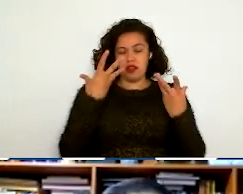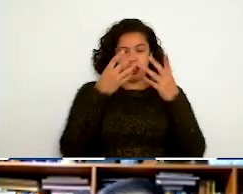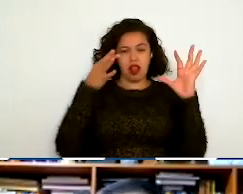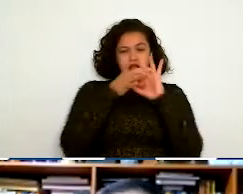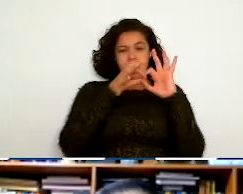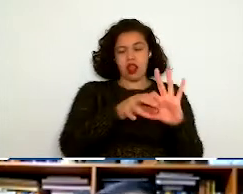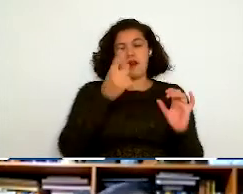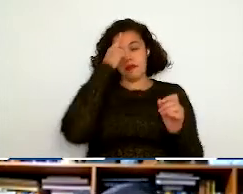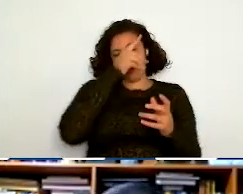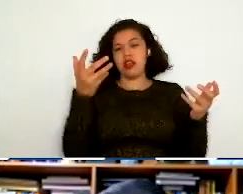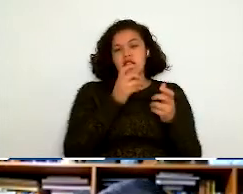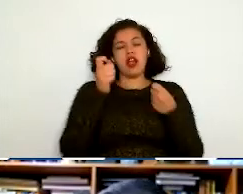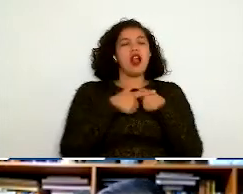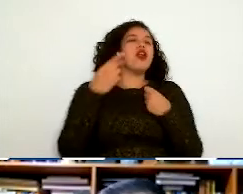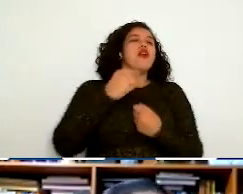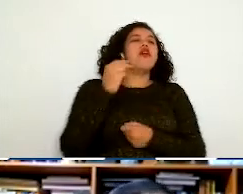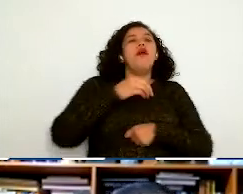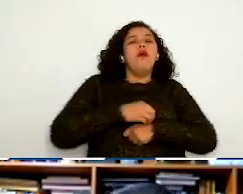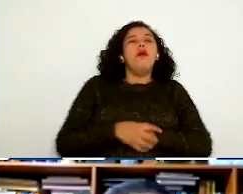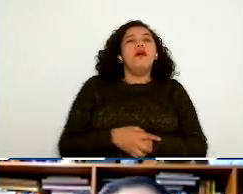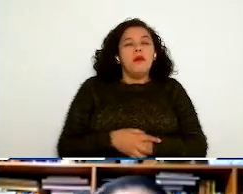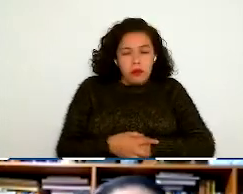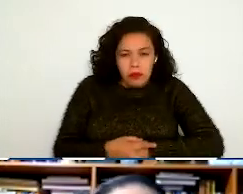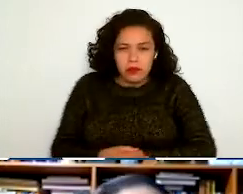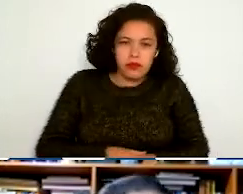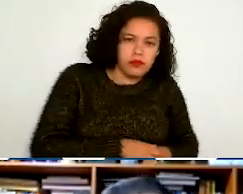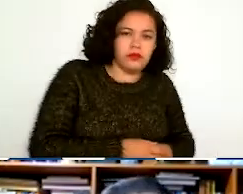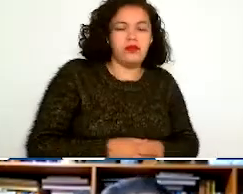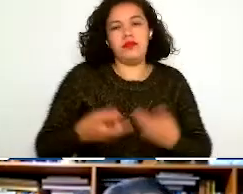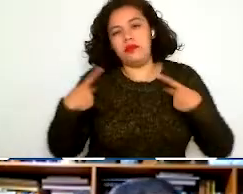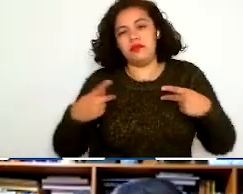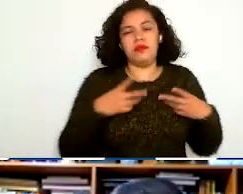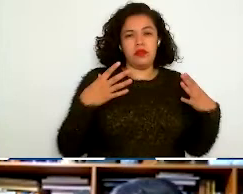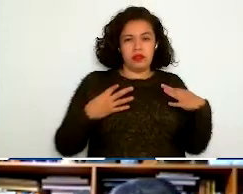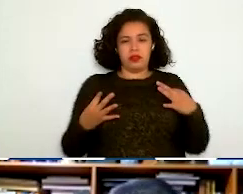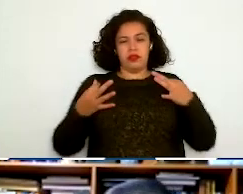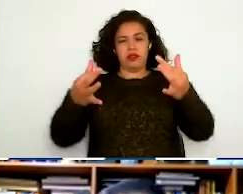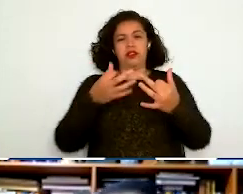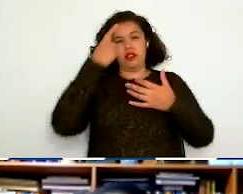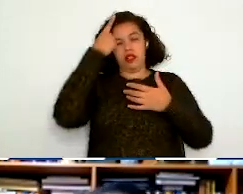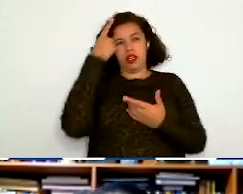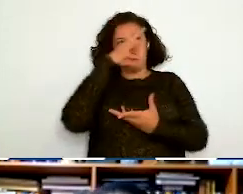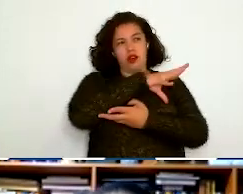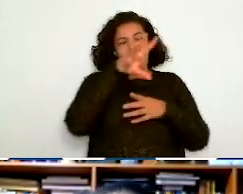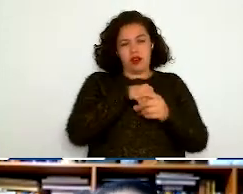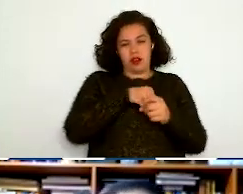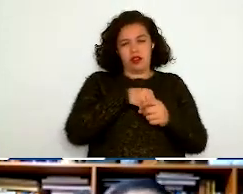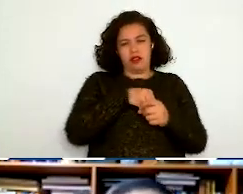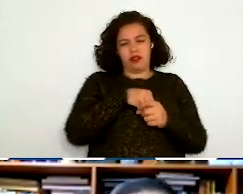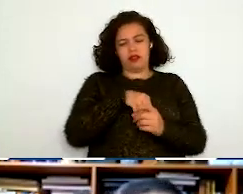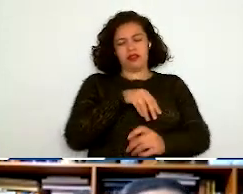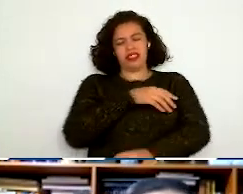algo que se ha denominado o algo que esta autora denomina calidad integrada. Si no tenemos uno de estos